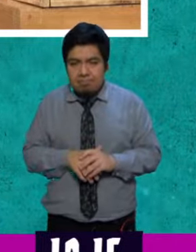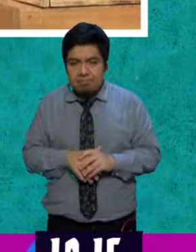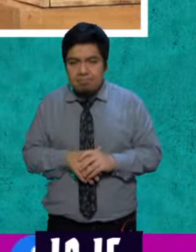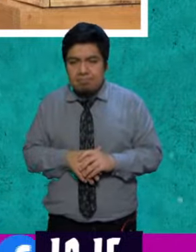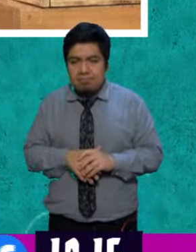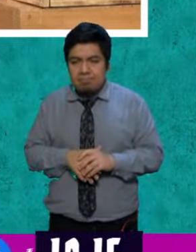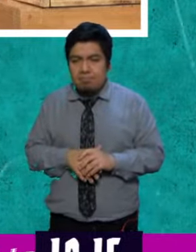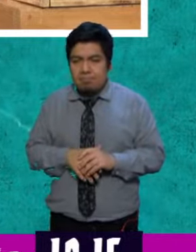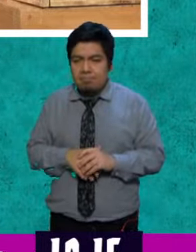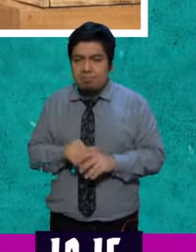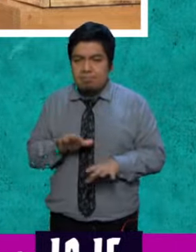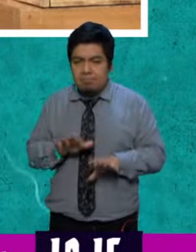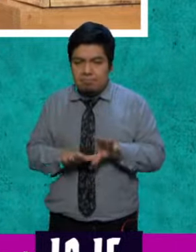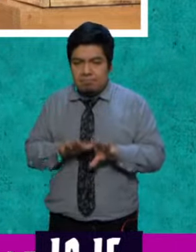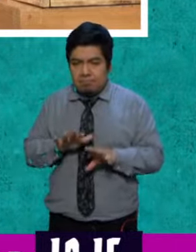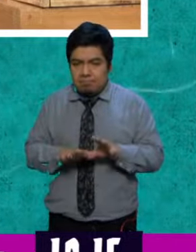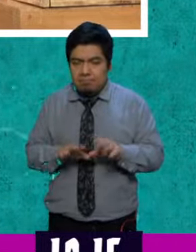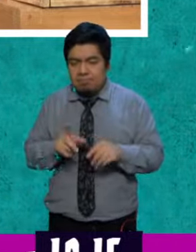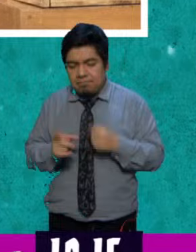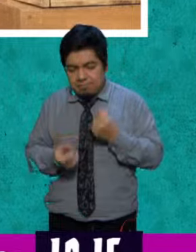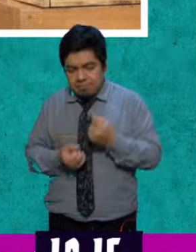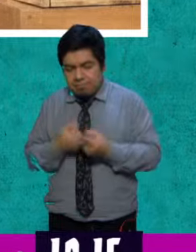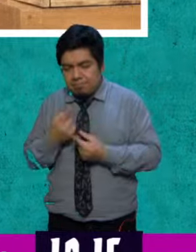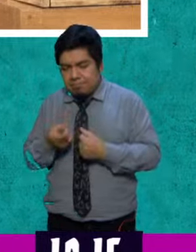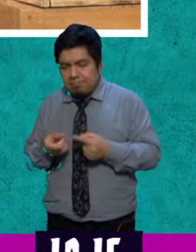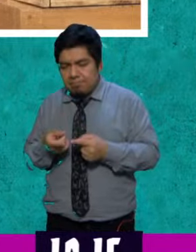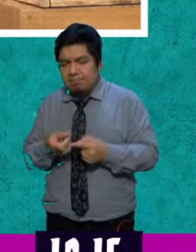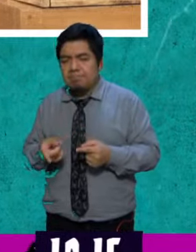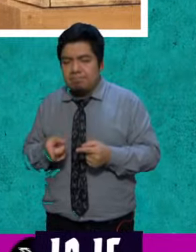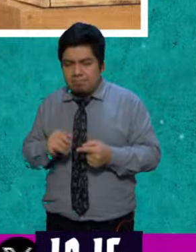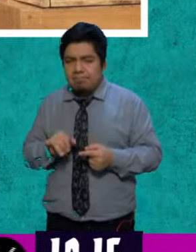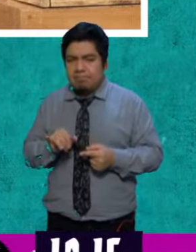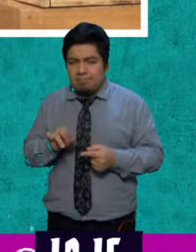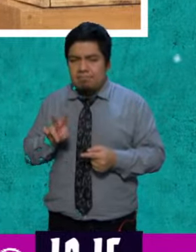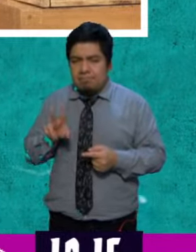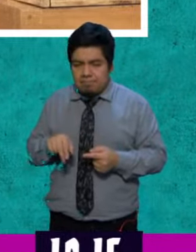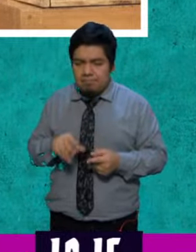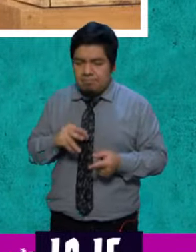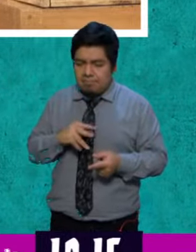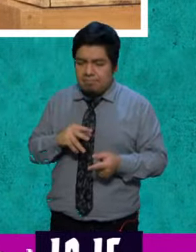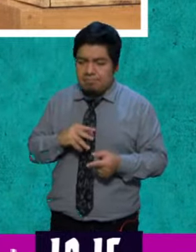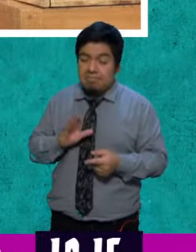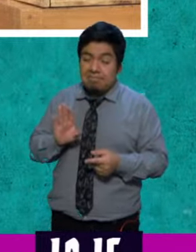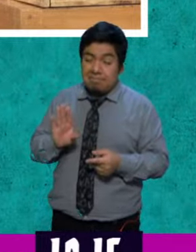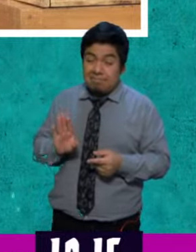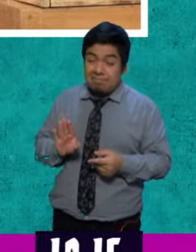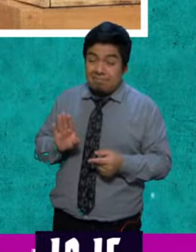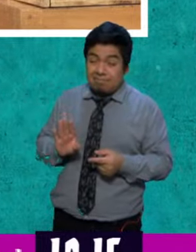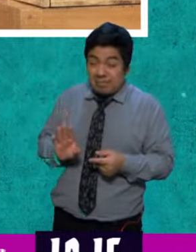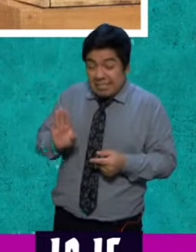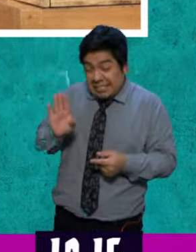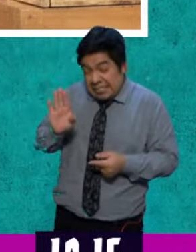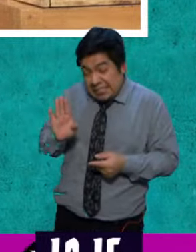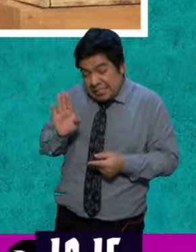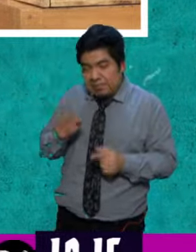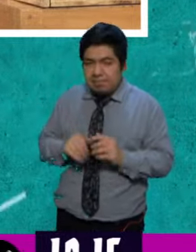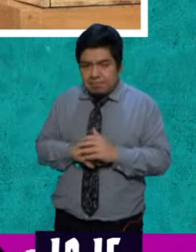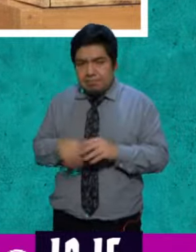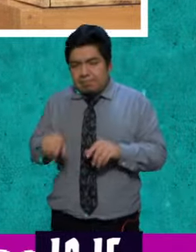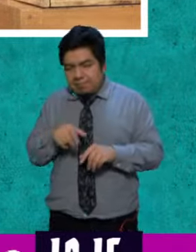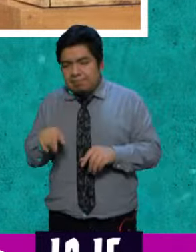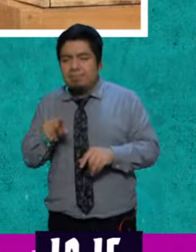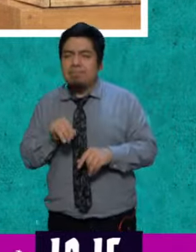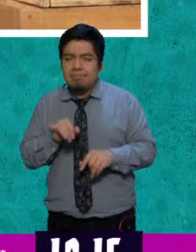contundente, pero parece que se contamina menos. Ahí hay que hacer cálculos, claro. Pero parece que esa es una opción. Parece. Pero no podemos echar las campanas al aire, pero sí.